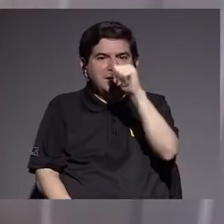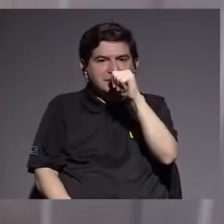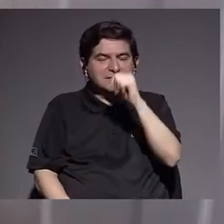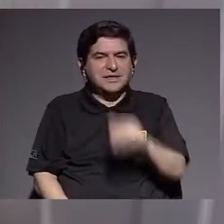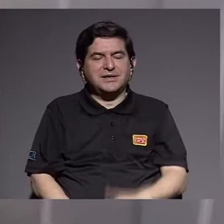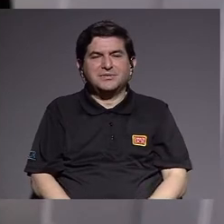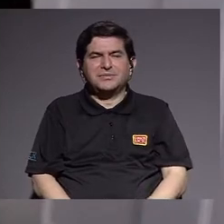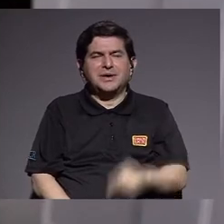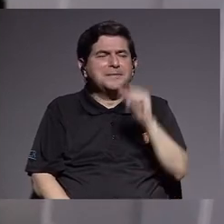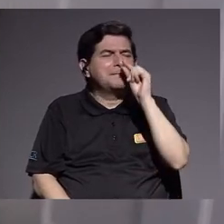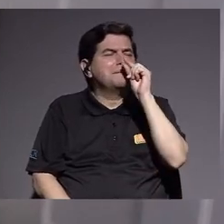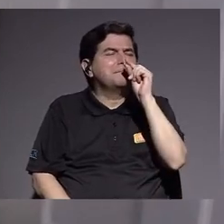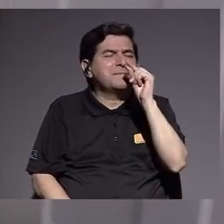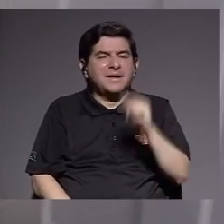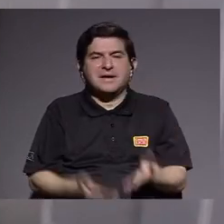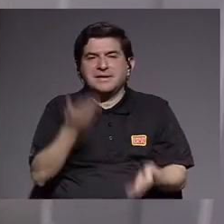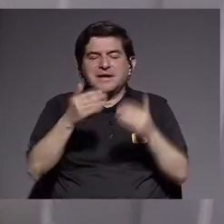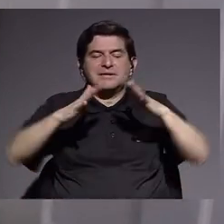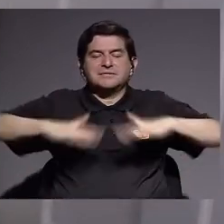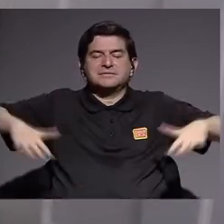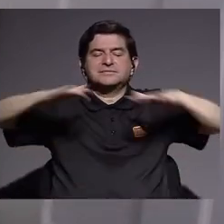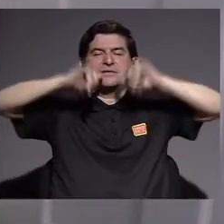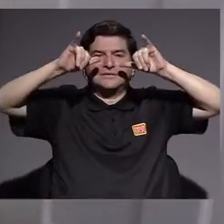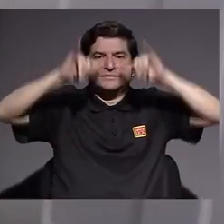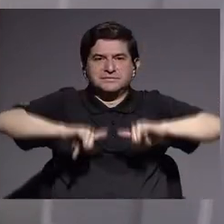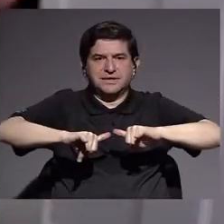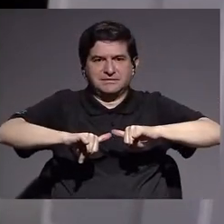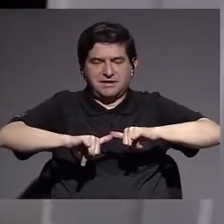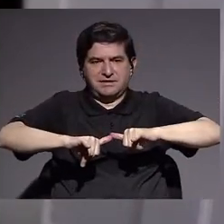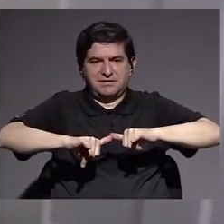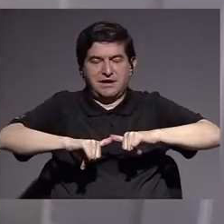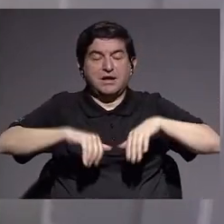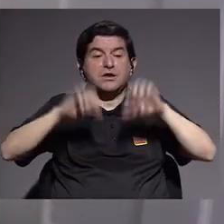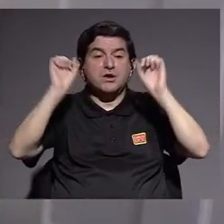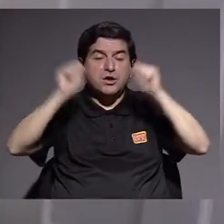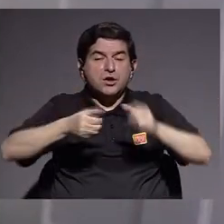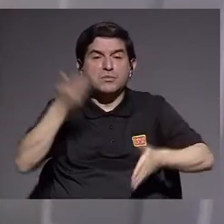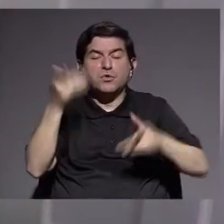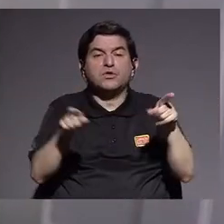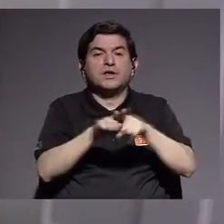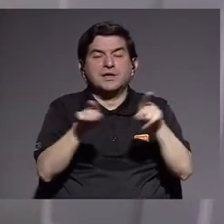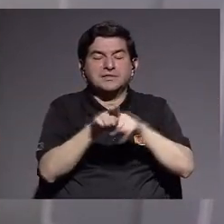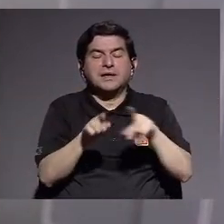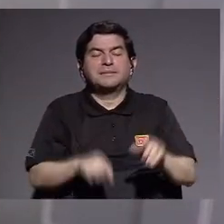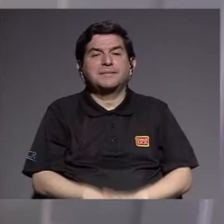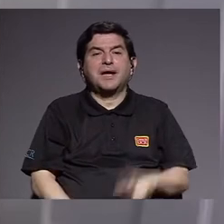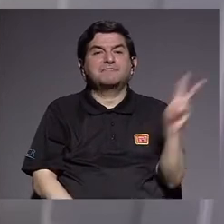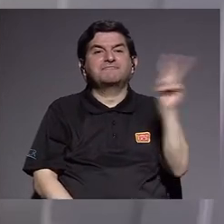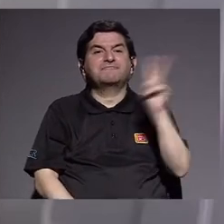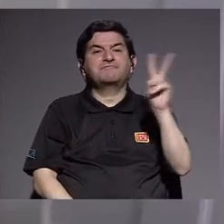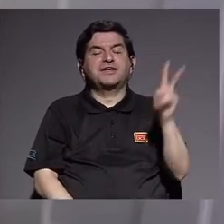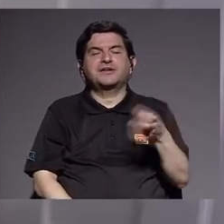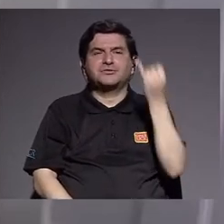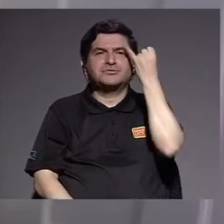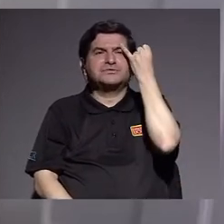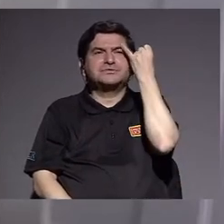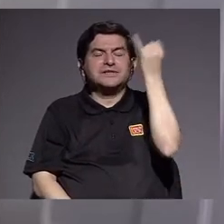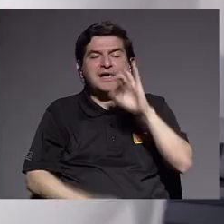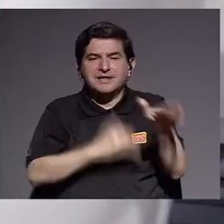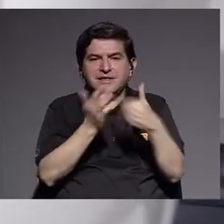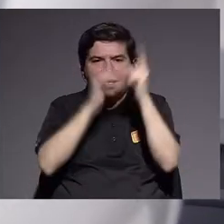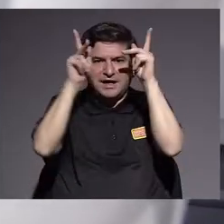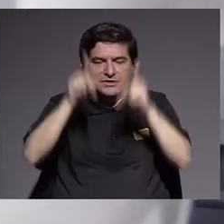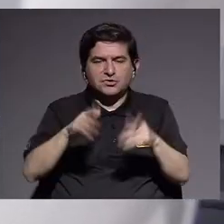esa agua partículas microscópicas podrían quedar en el ambiente y ahí podría estar el virus bueno